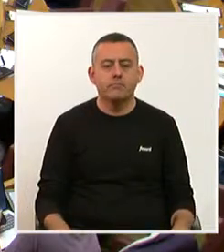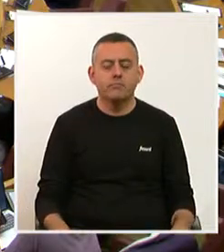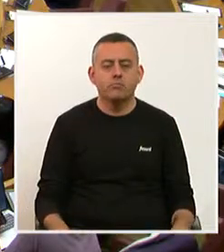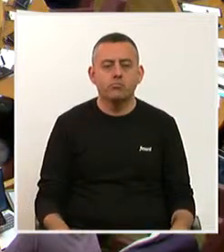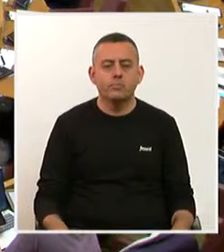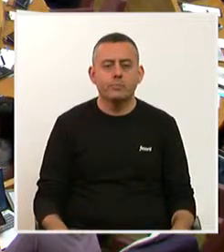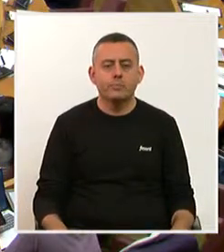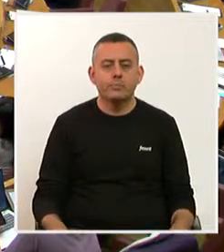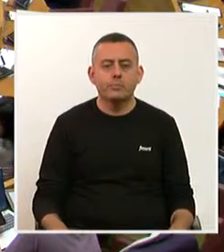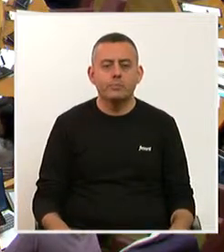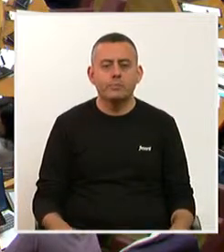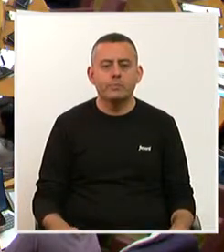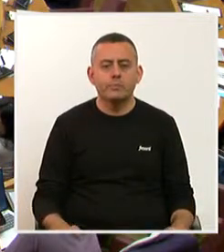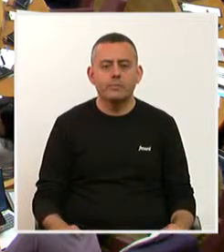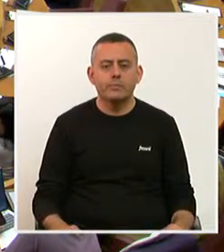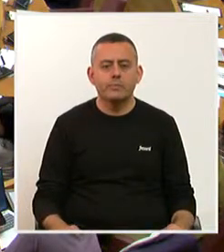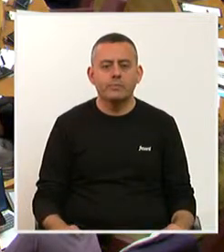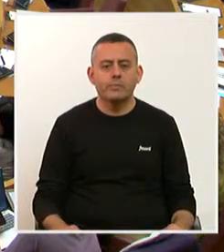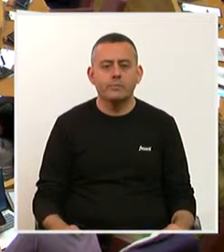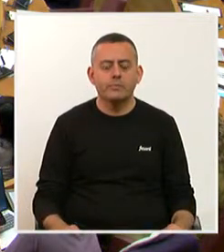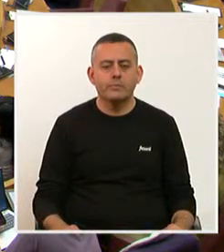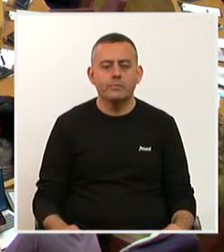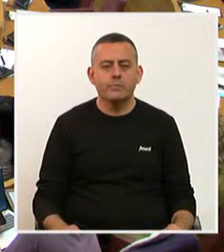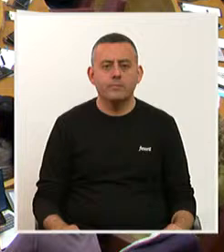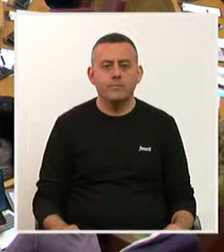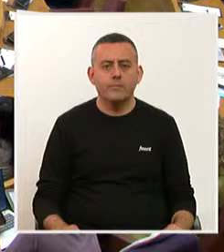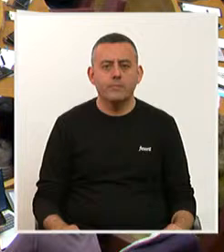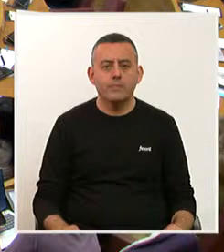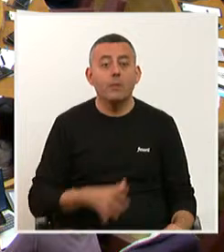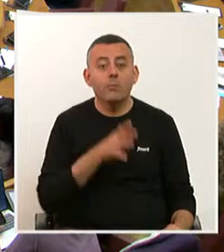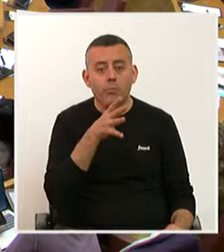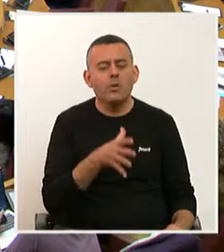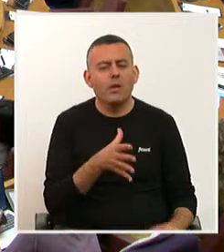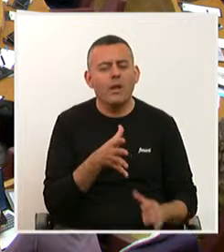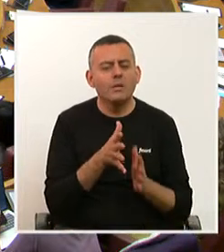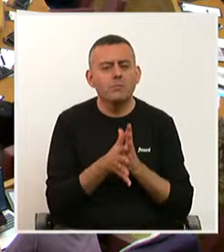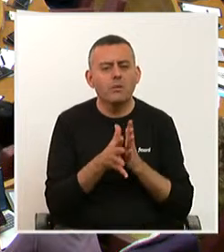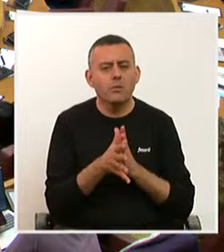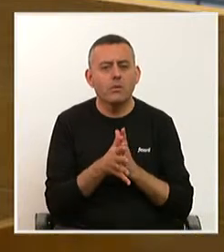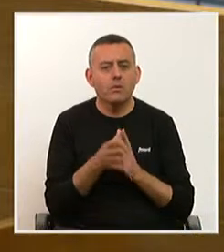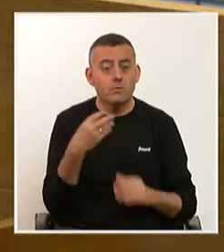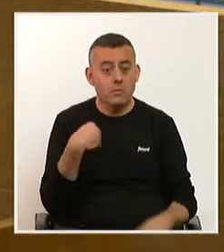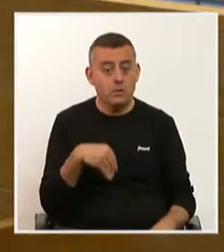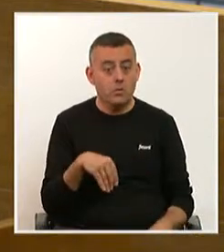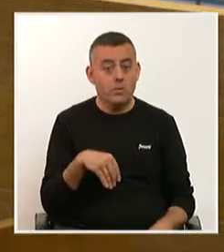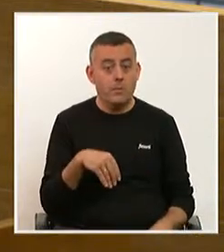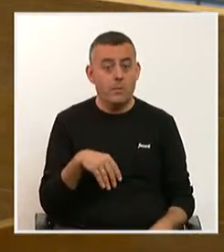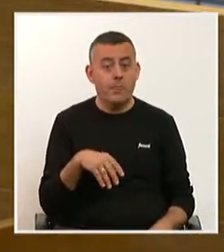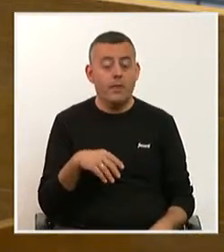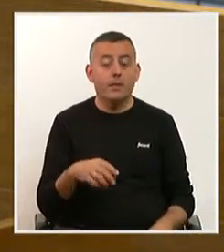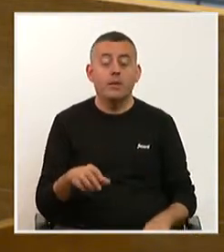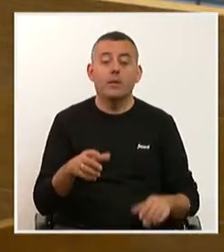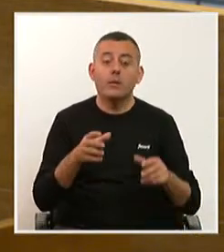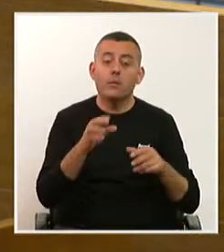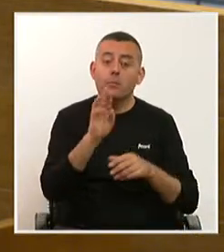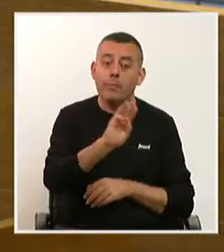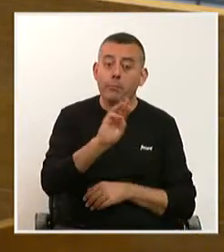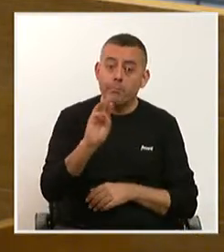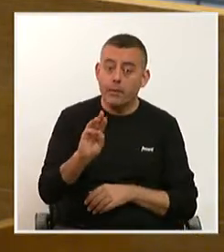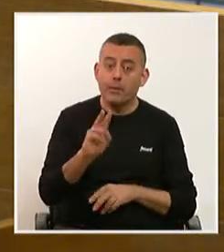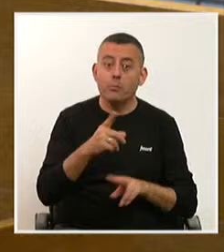y y el paper el paper del cons del go de p vox